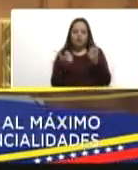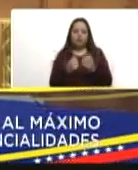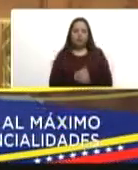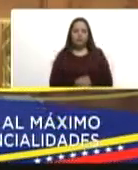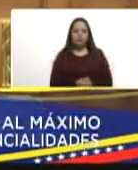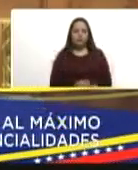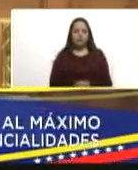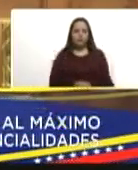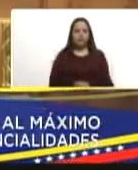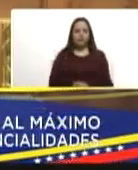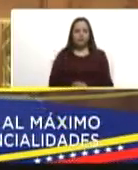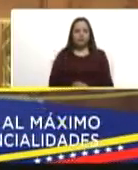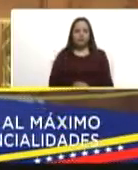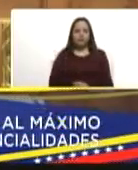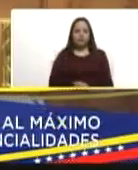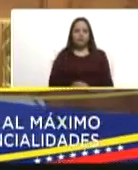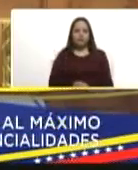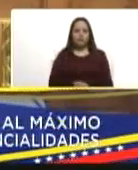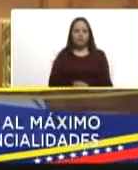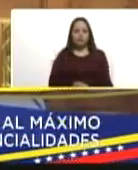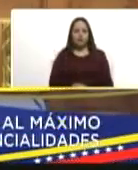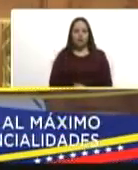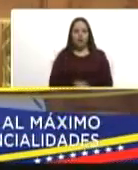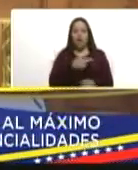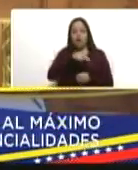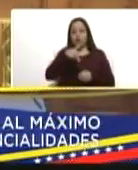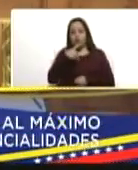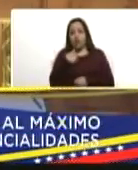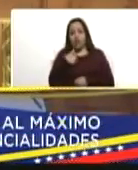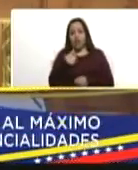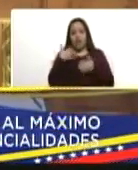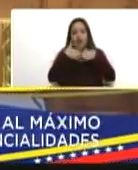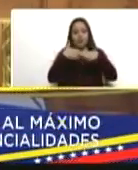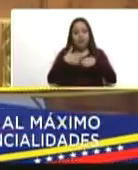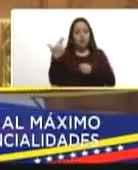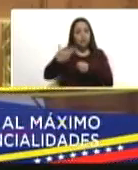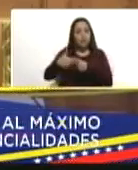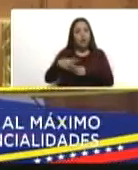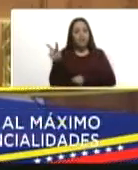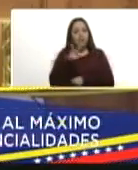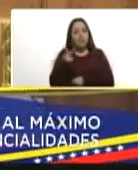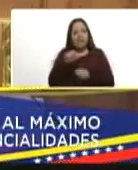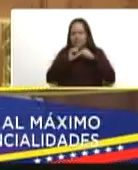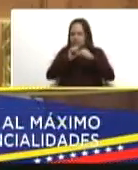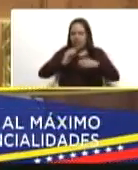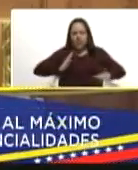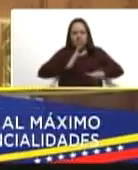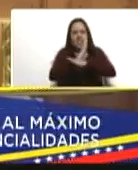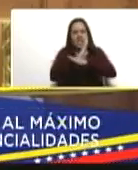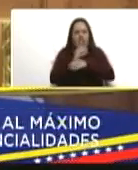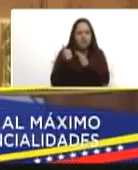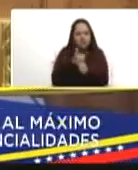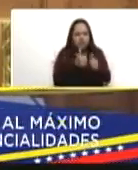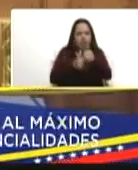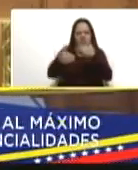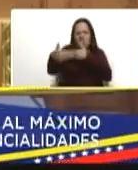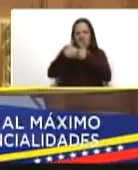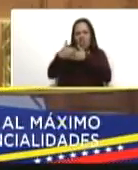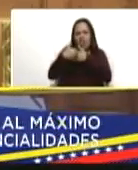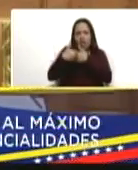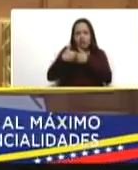cifras nuestra industria pedevesa aún bloqueada perseguida y agredida valga el